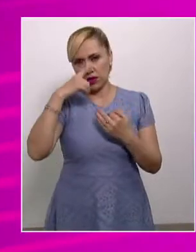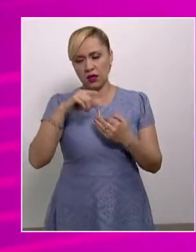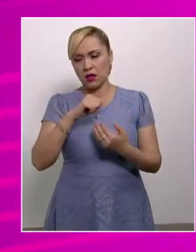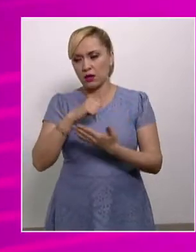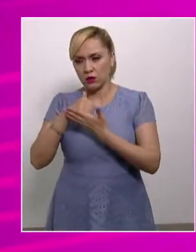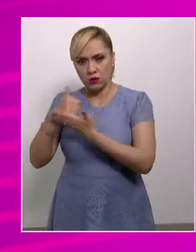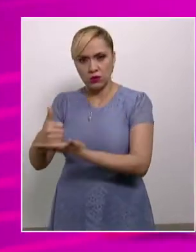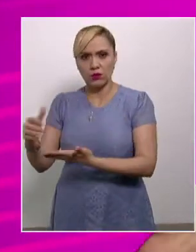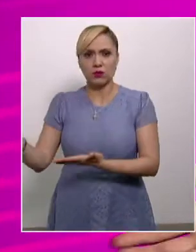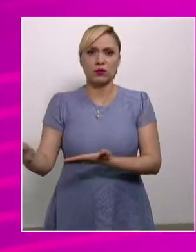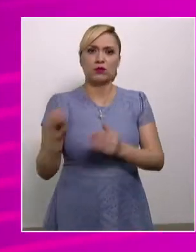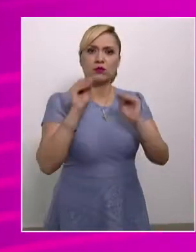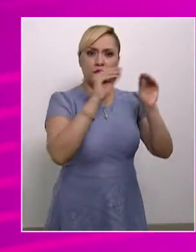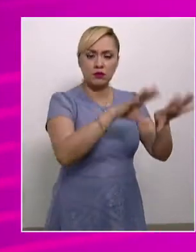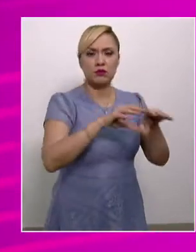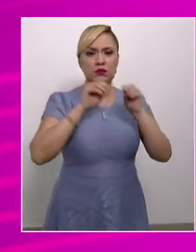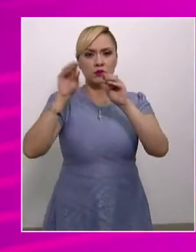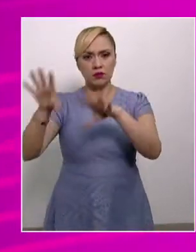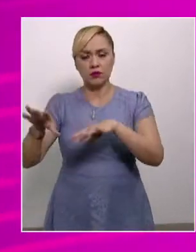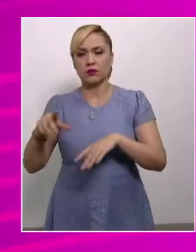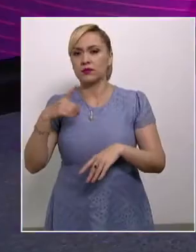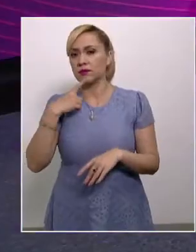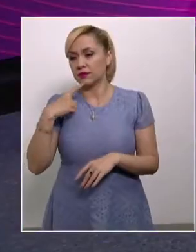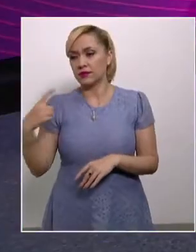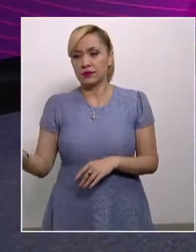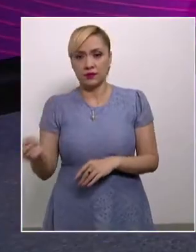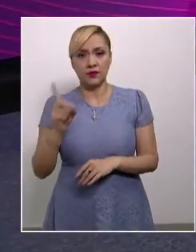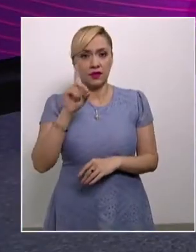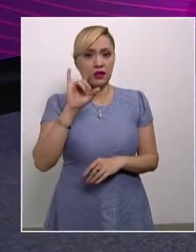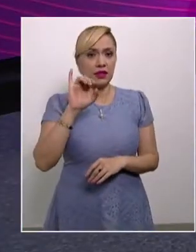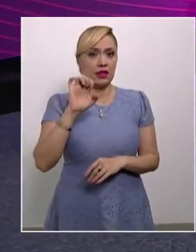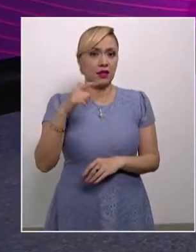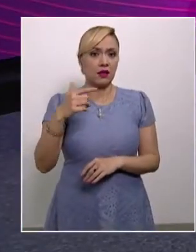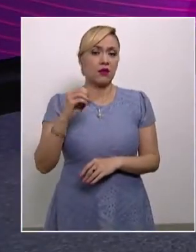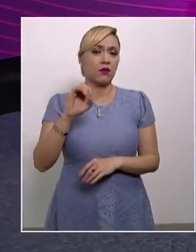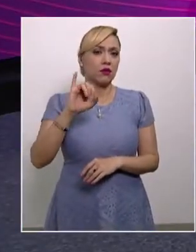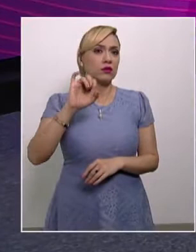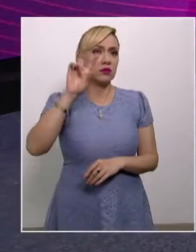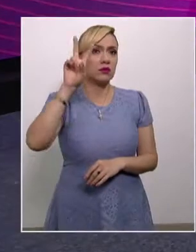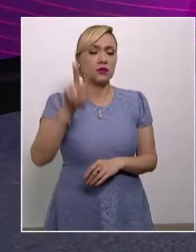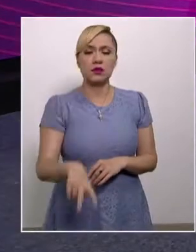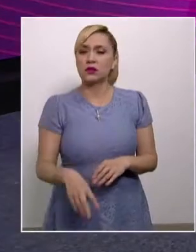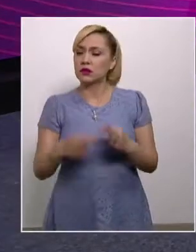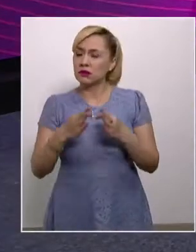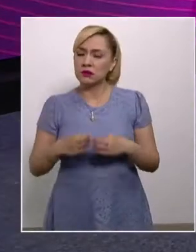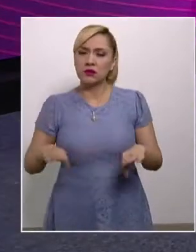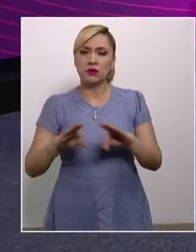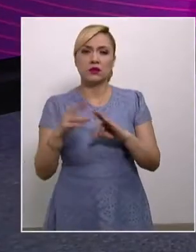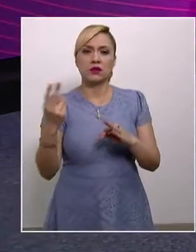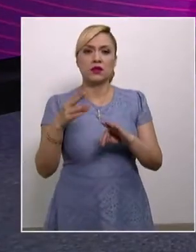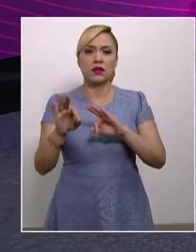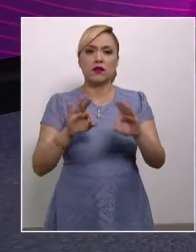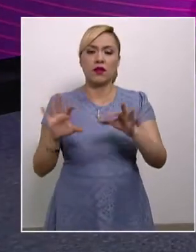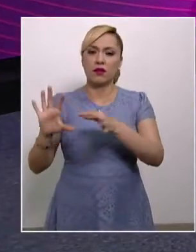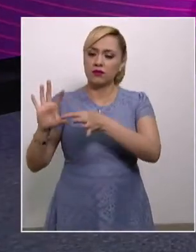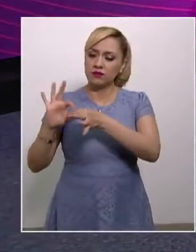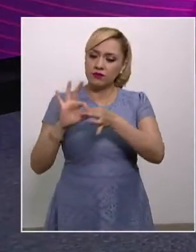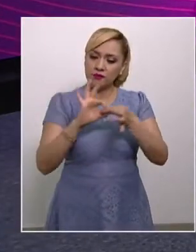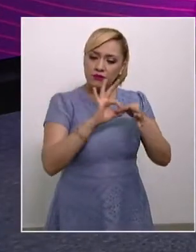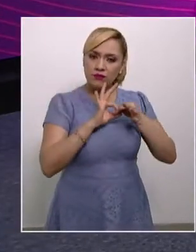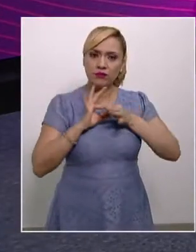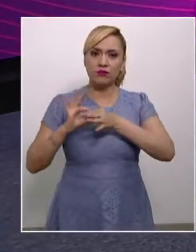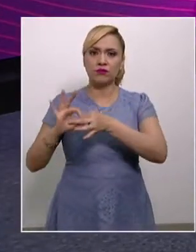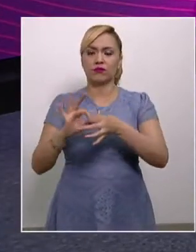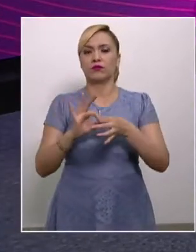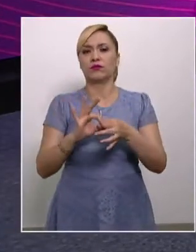canalizar. Obviamente, como dice Diego, también para nosotros es bien importante trabajar en red. De igual